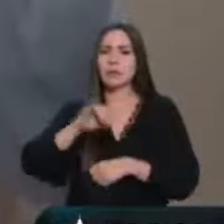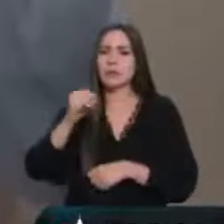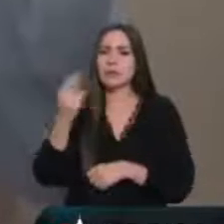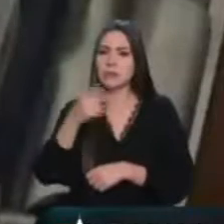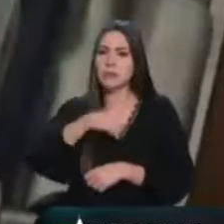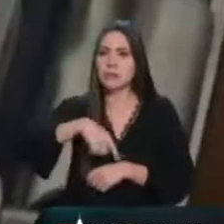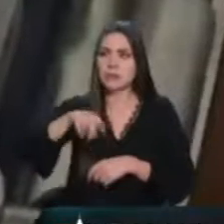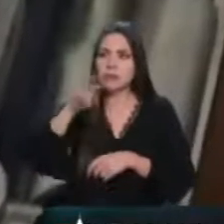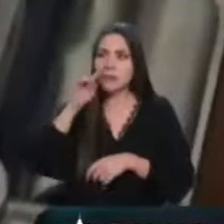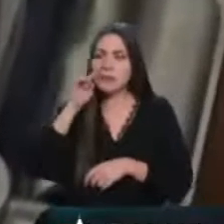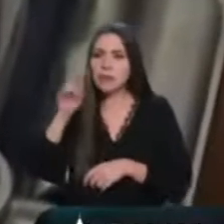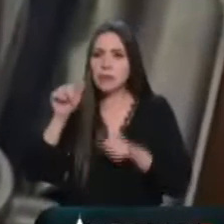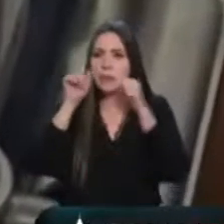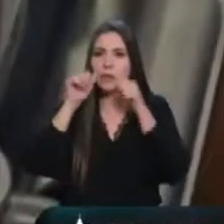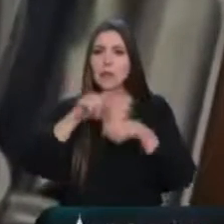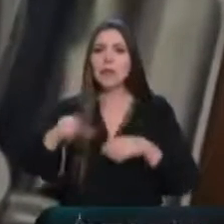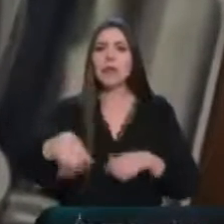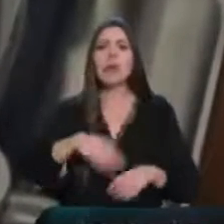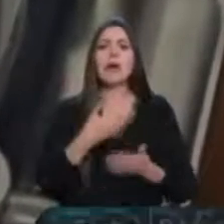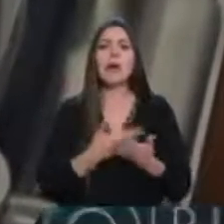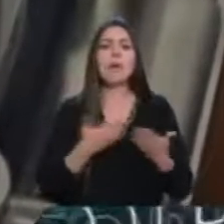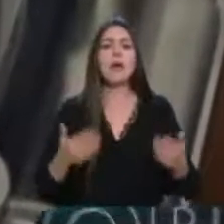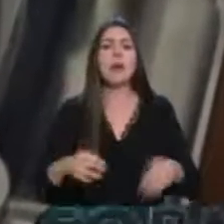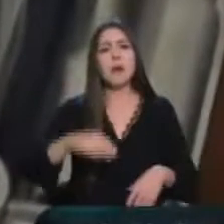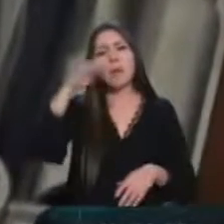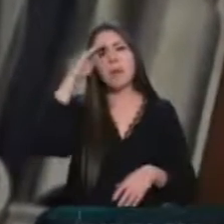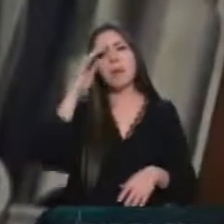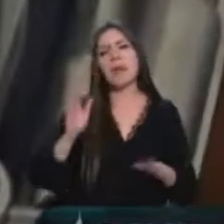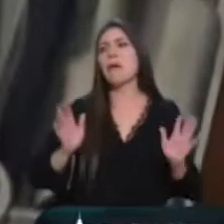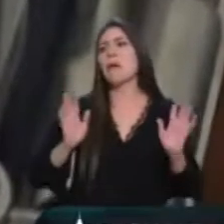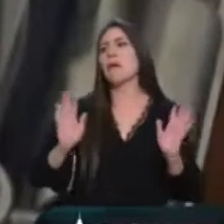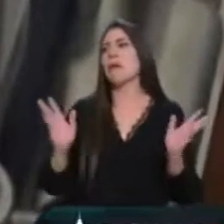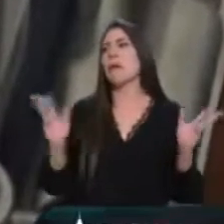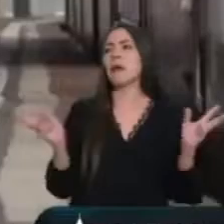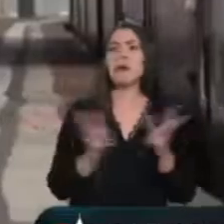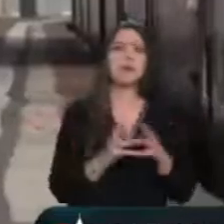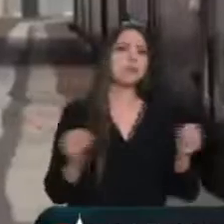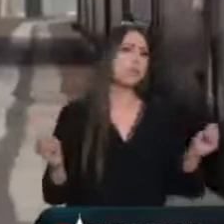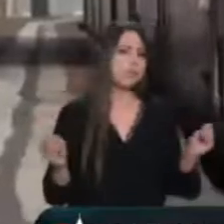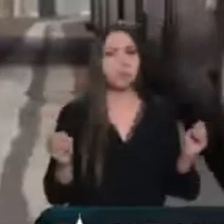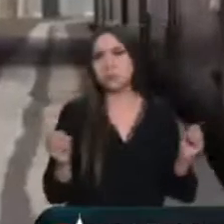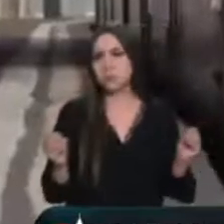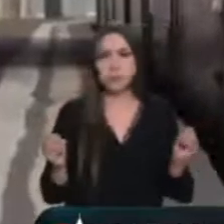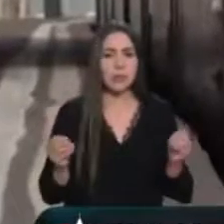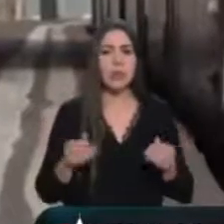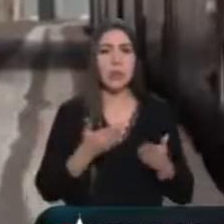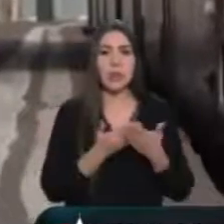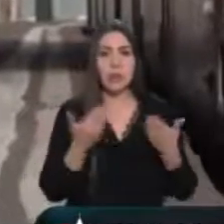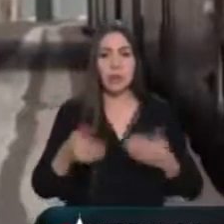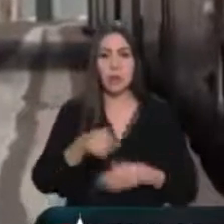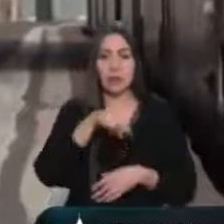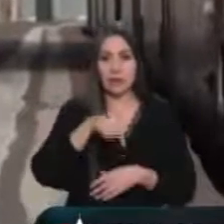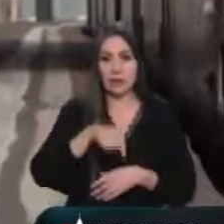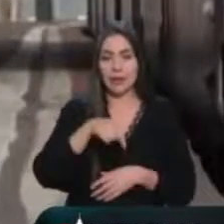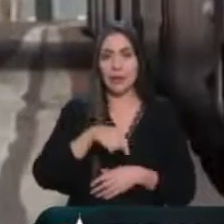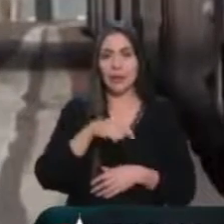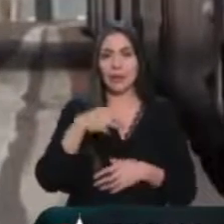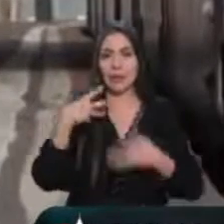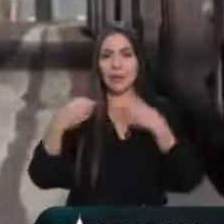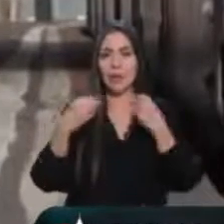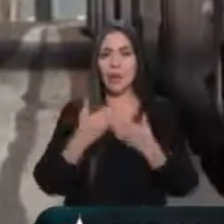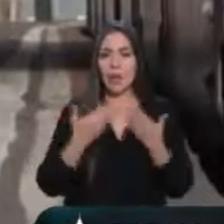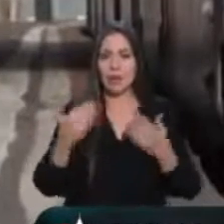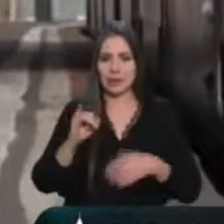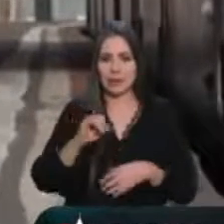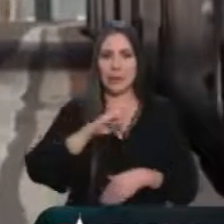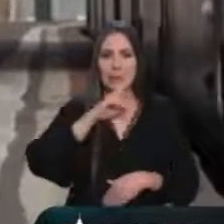de atención de que no podemos todavía echar campanas al vuelo de que COVID ha desaparecido. Estamos mejor de lo que hemos estado en prácticamente toda la